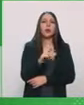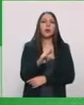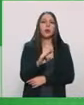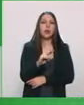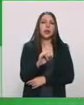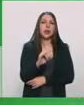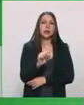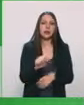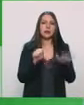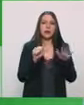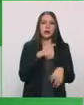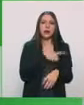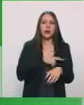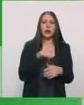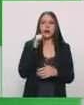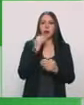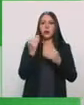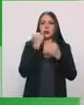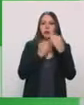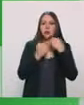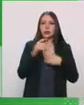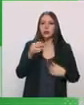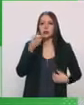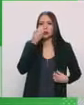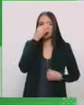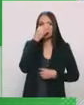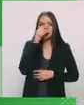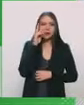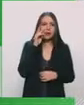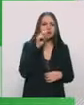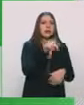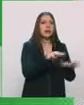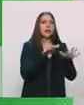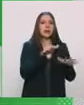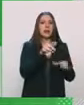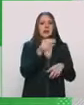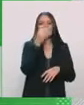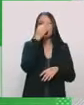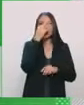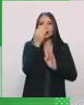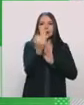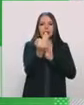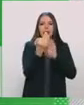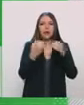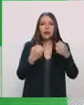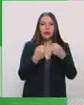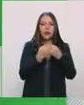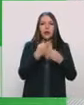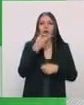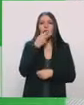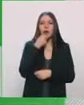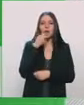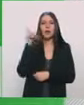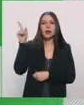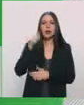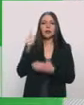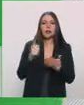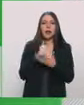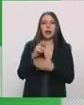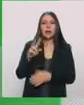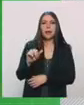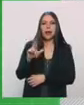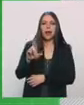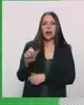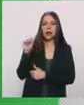reconocido en el camino, ya muy cerquita de la frontera, y entonces el procurador de la ciudad de Varennes,